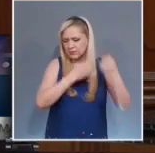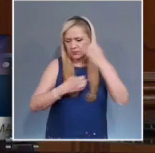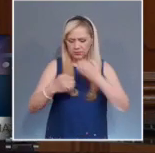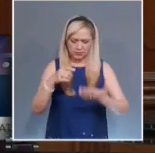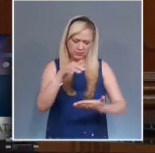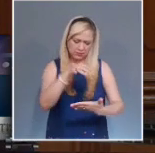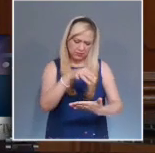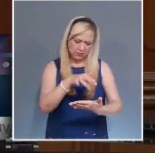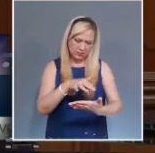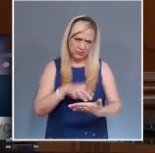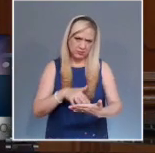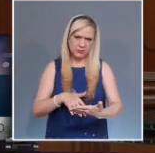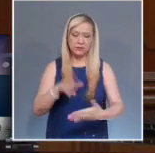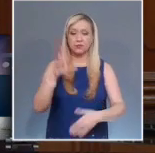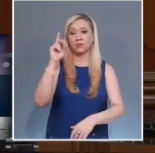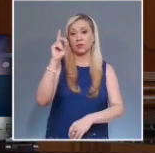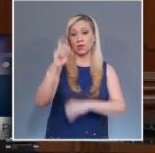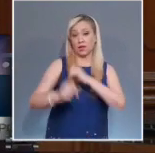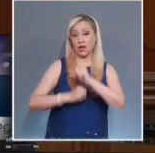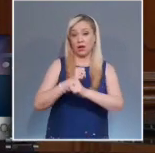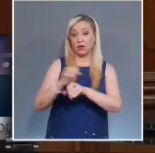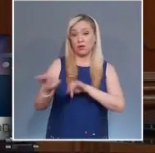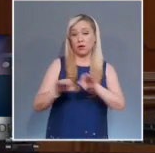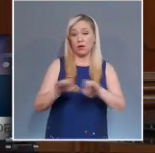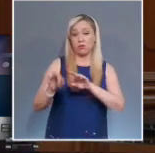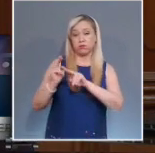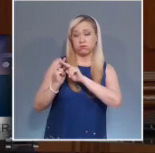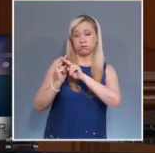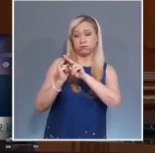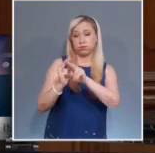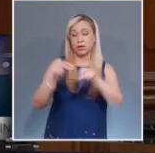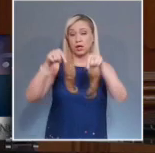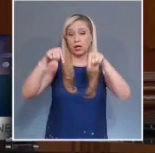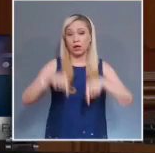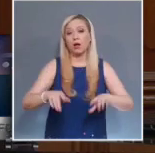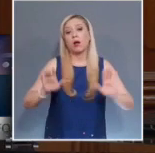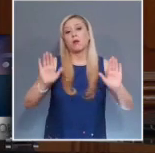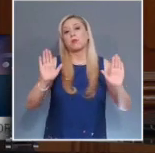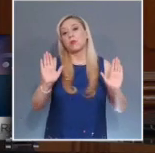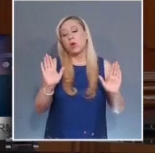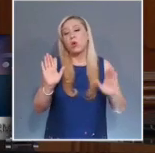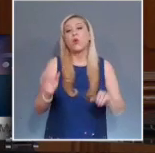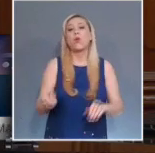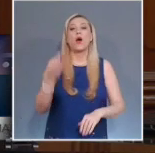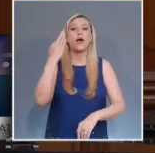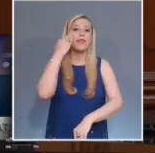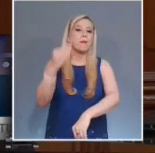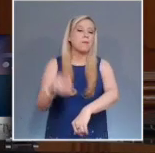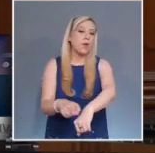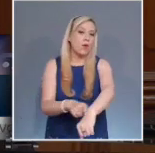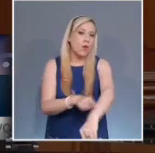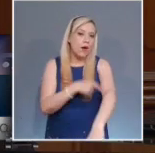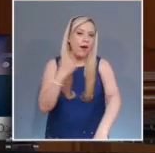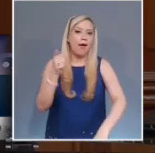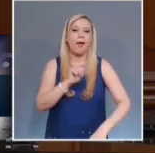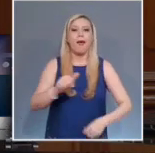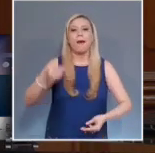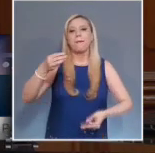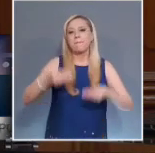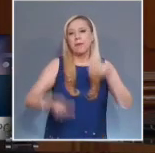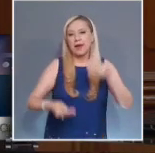30 años al servicio del Estado, es una hipótesis de duración del encargo de las personas magistradas que